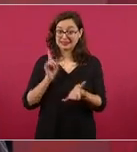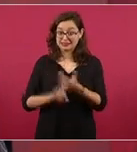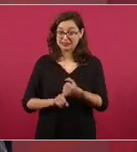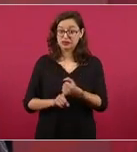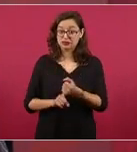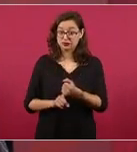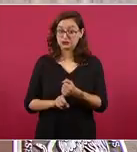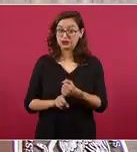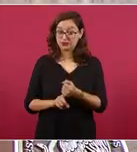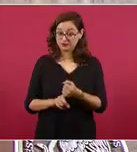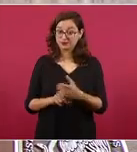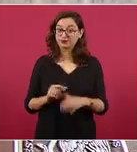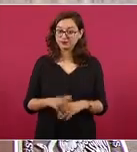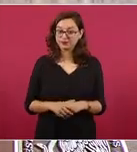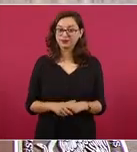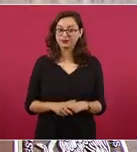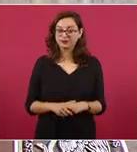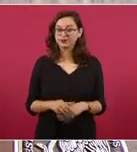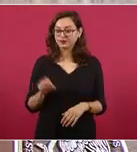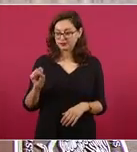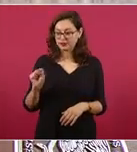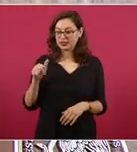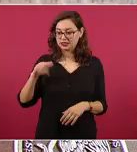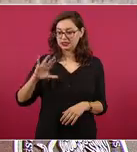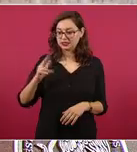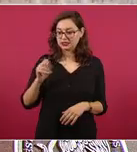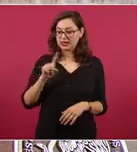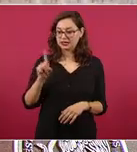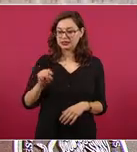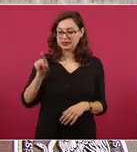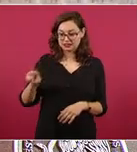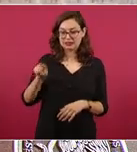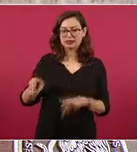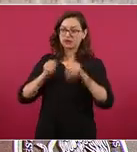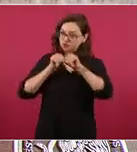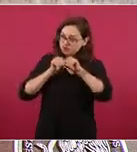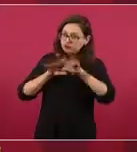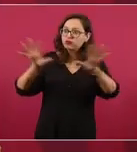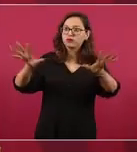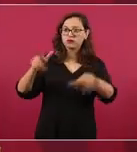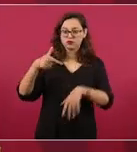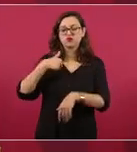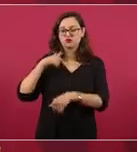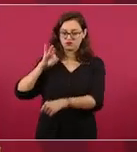Por eso defiendo a Sánchez, entre otras cosas.